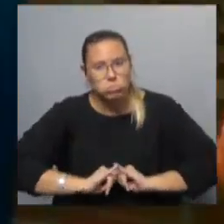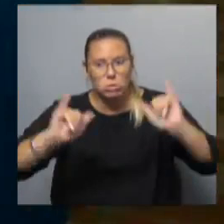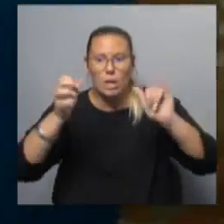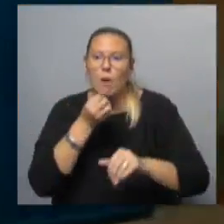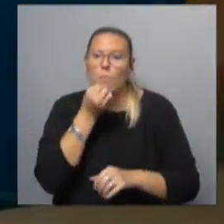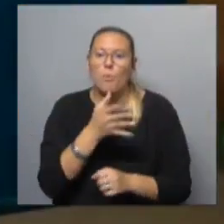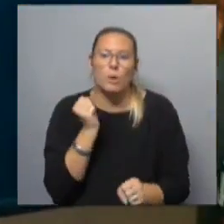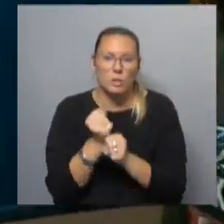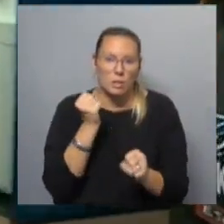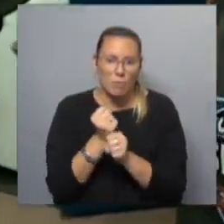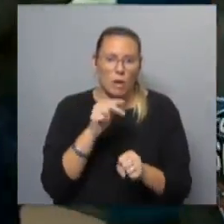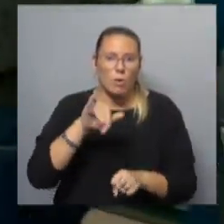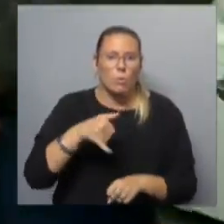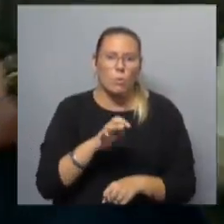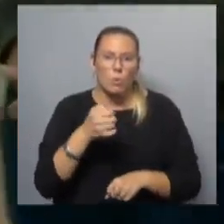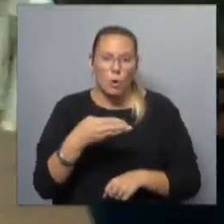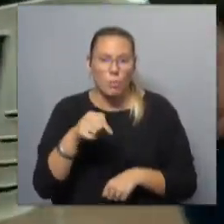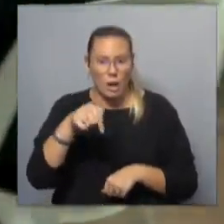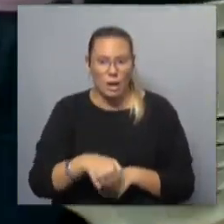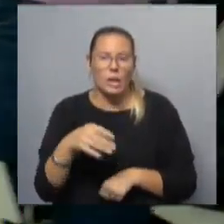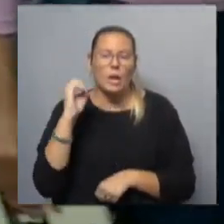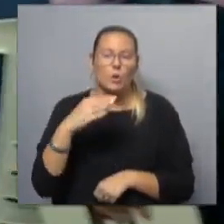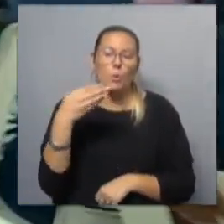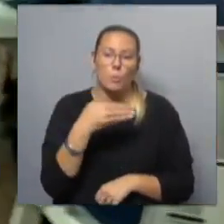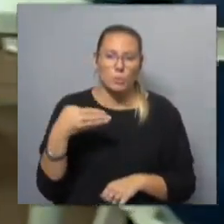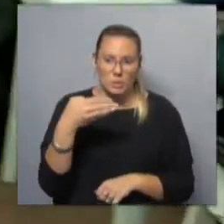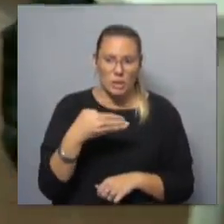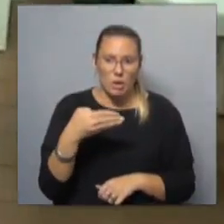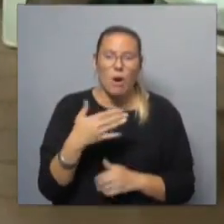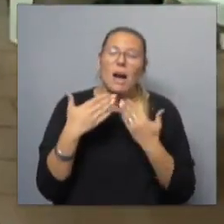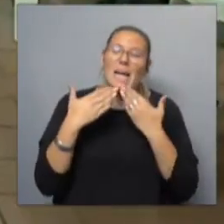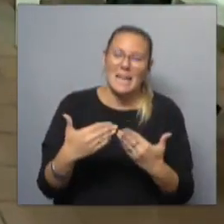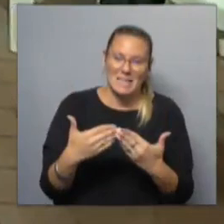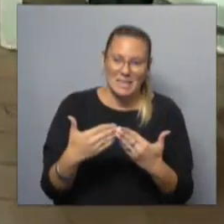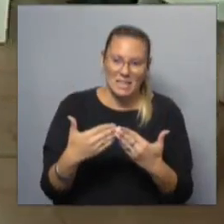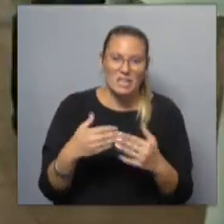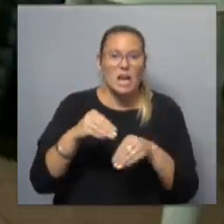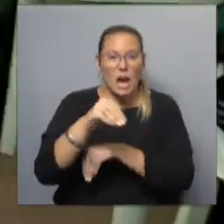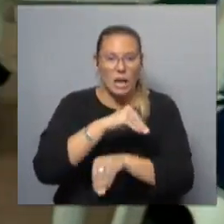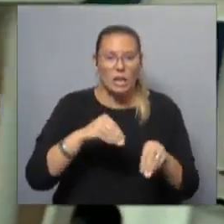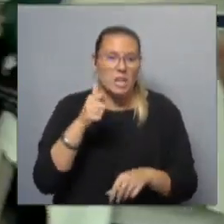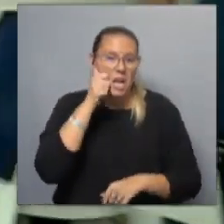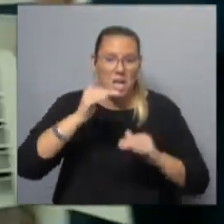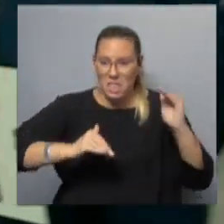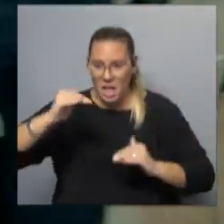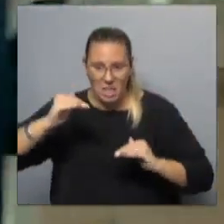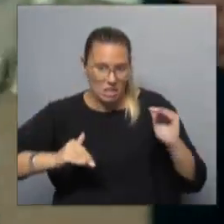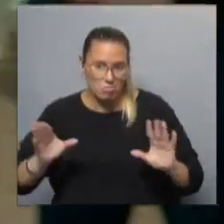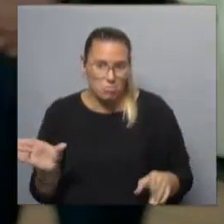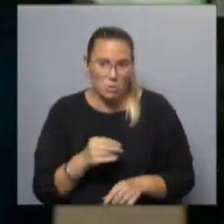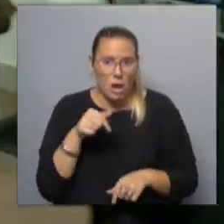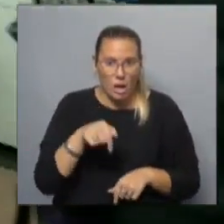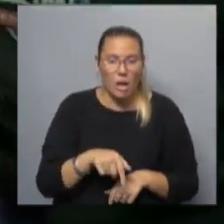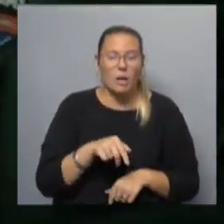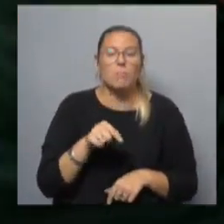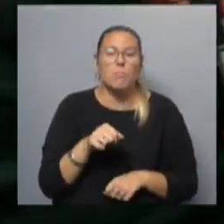buena obra que hace Lujov aquí en el Club Buceo. Muy bien, muchísimas gracias. Ajedrez para todas las edades acá en